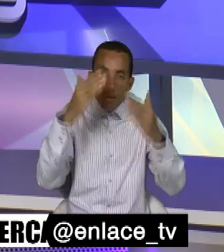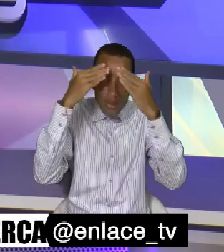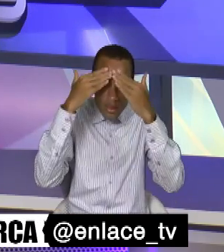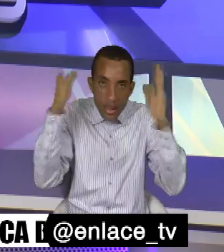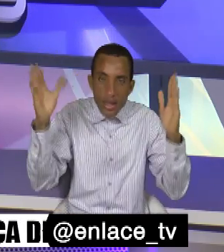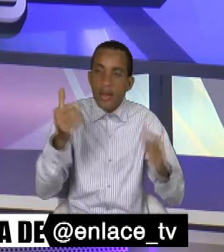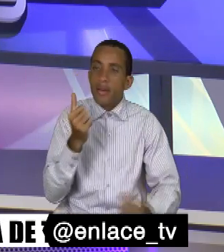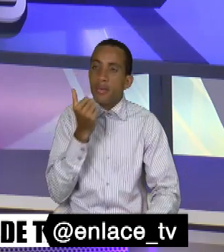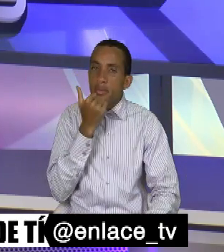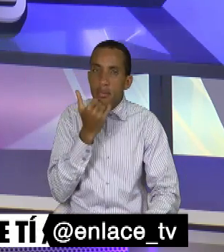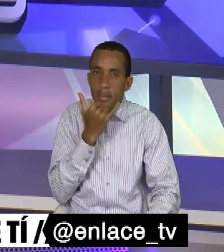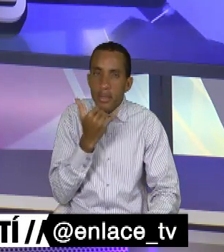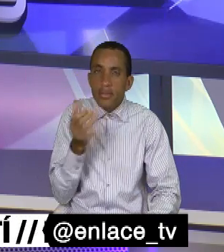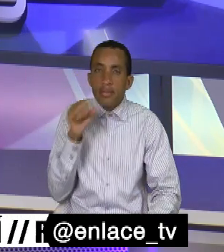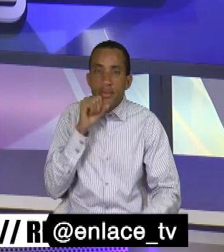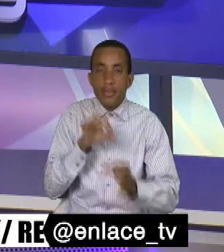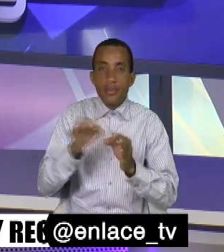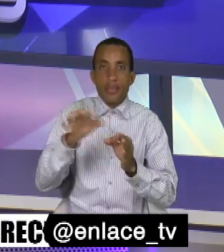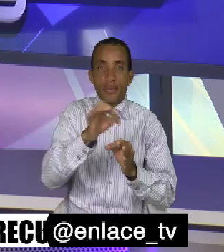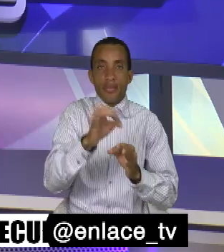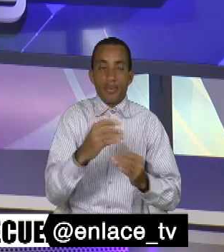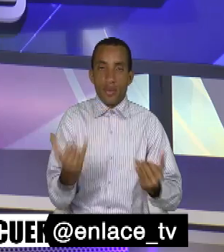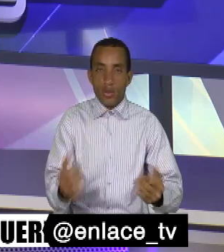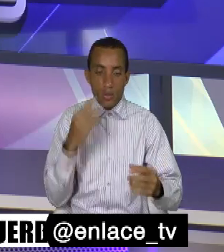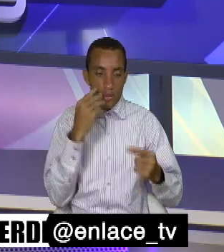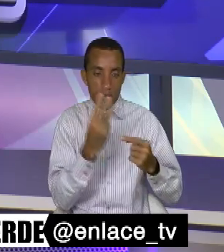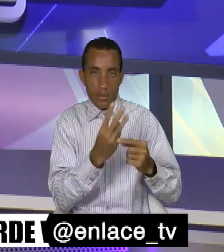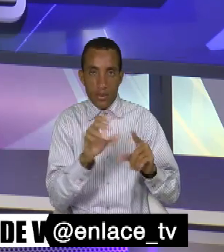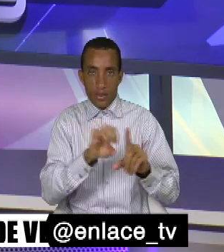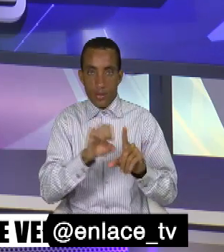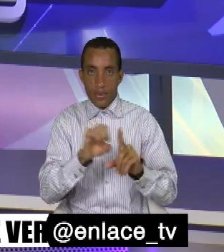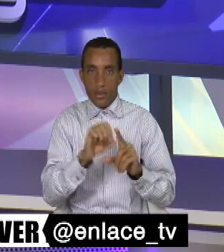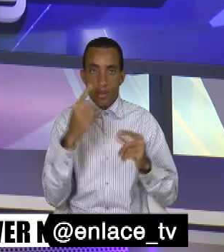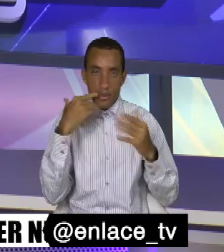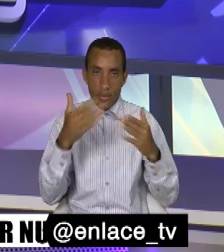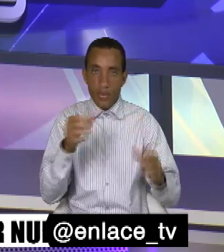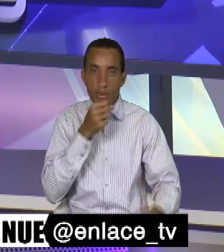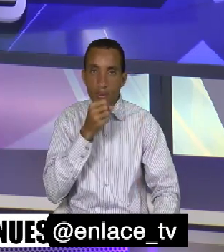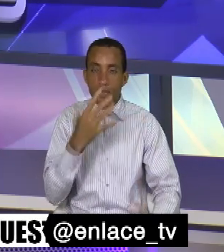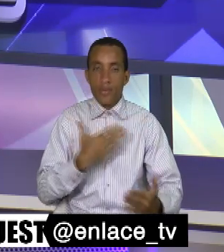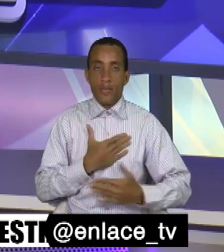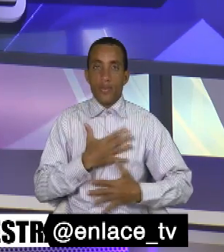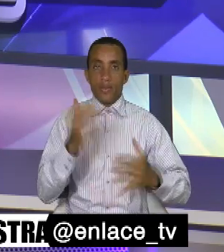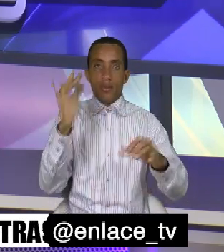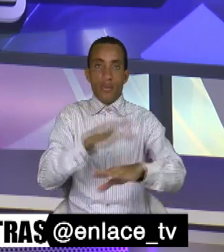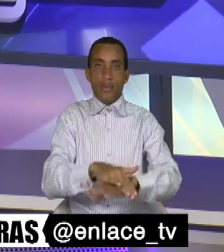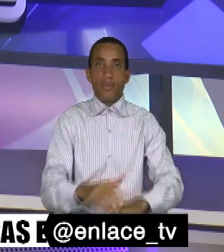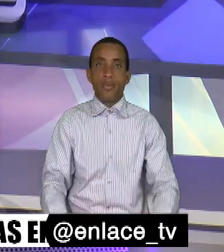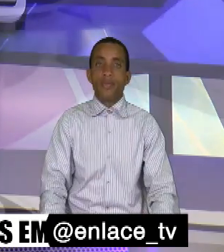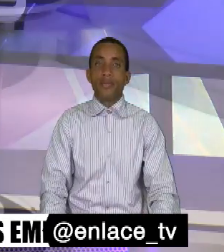Barranca Bermeja y la región. Hágalo, por supuesto, a través de Enlace Noticias, lo que usted quiere ver. Feliz tarde para todos.